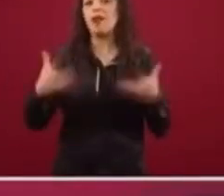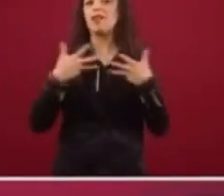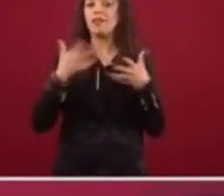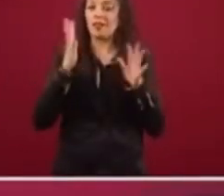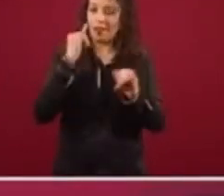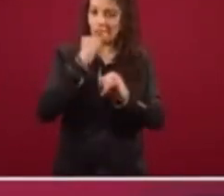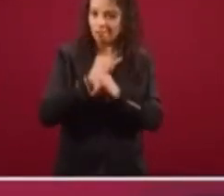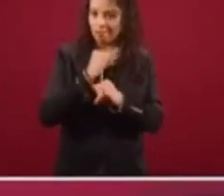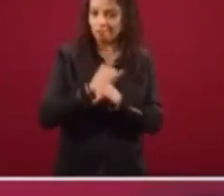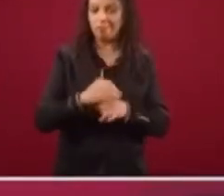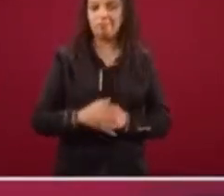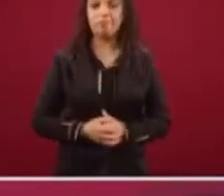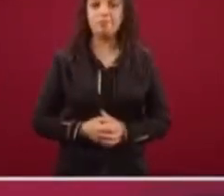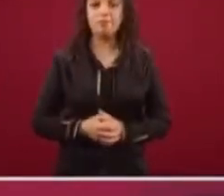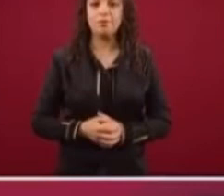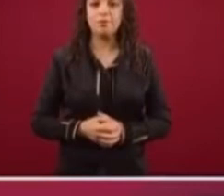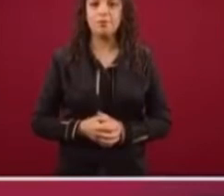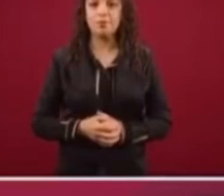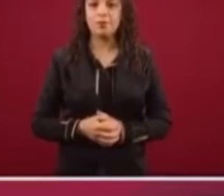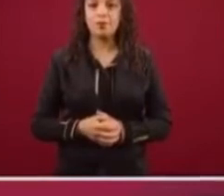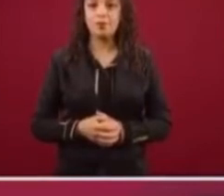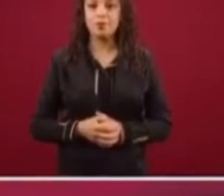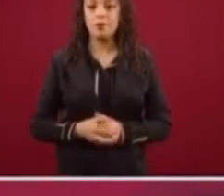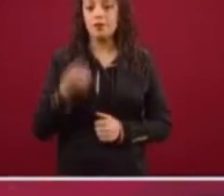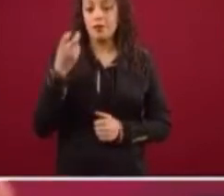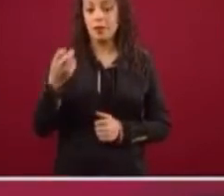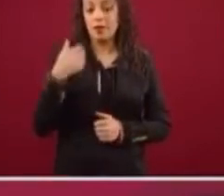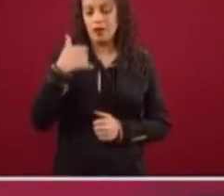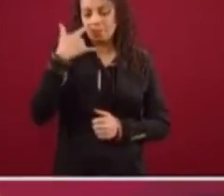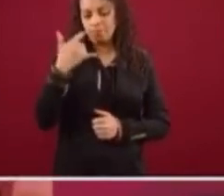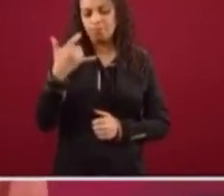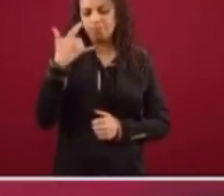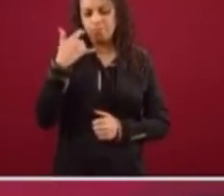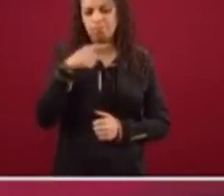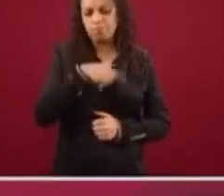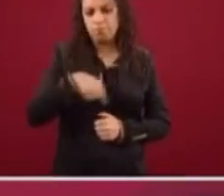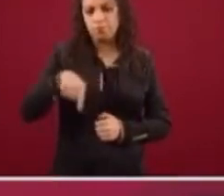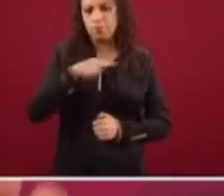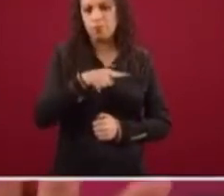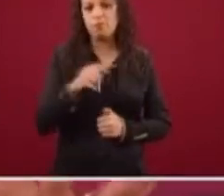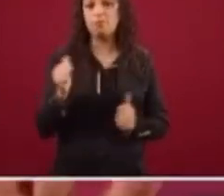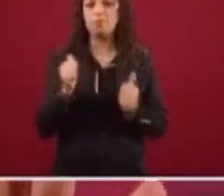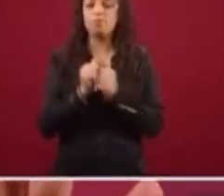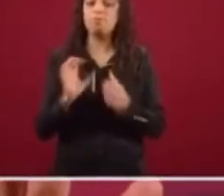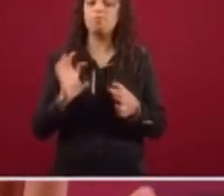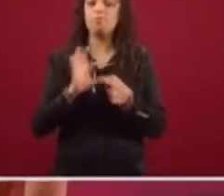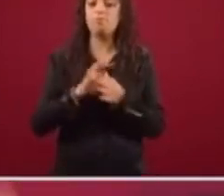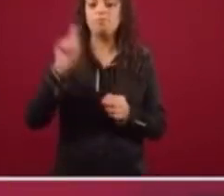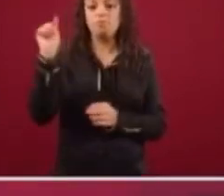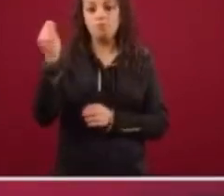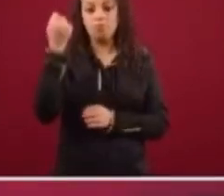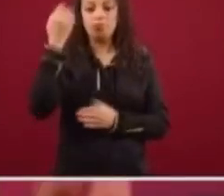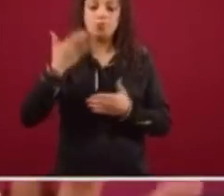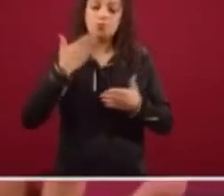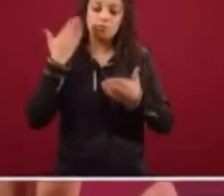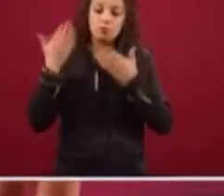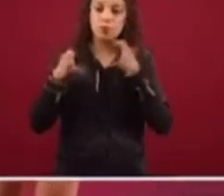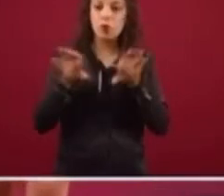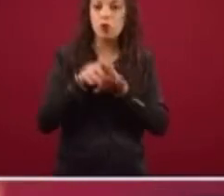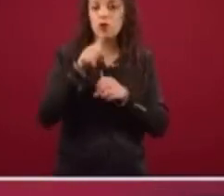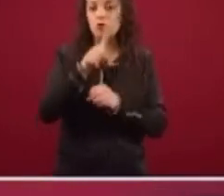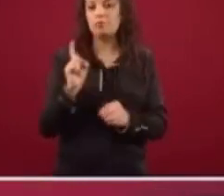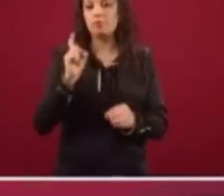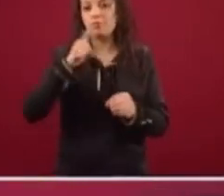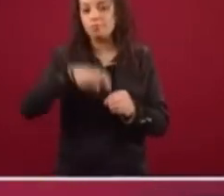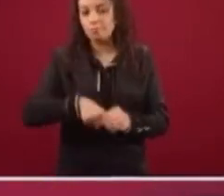que tiene que ver desde a estudiar con qué tecnologías se van a conectar ver las mejores